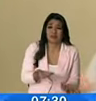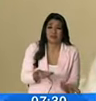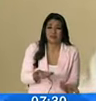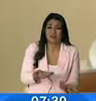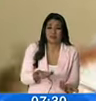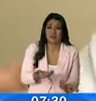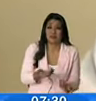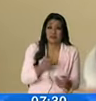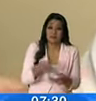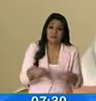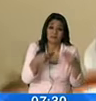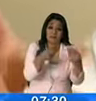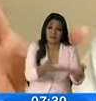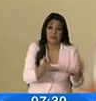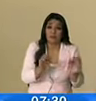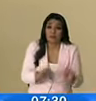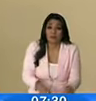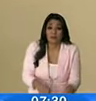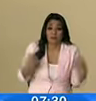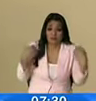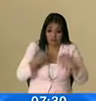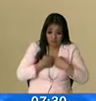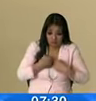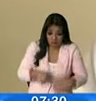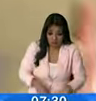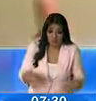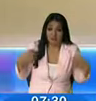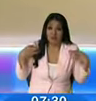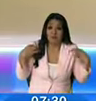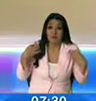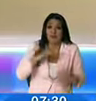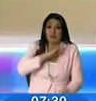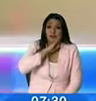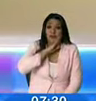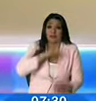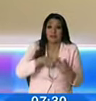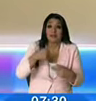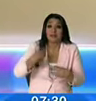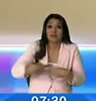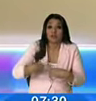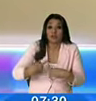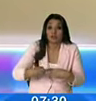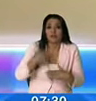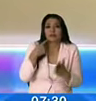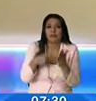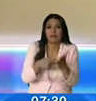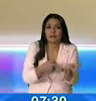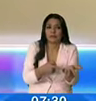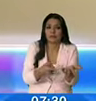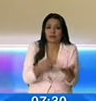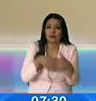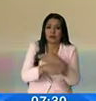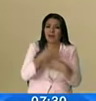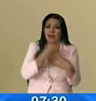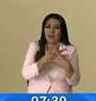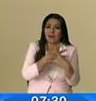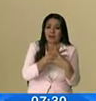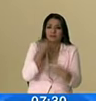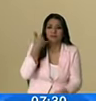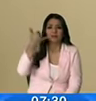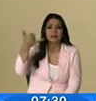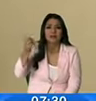le permitieron ponerse en el momento. Mientras estuvo en Quito, no se le permitió